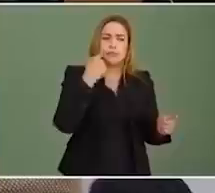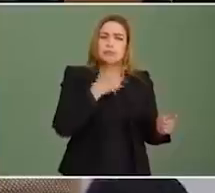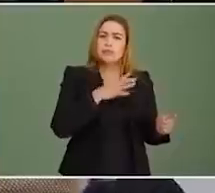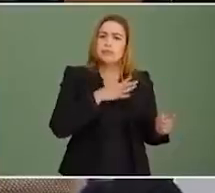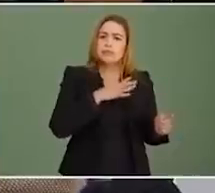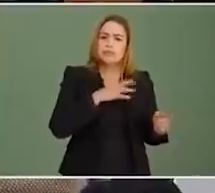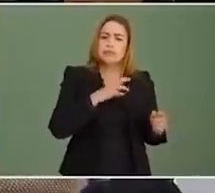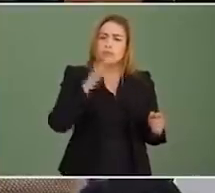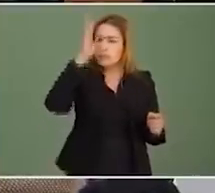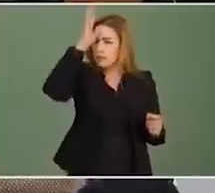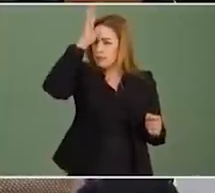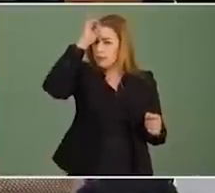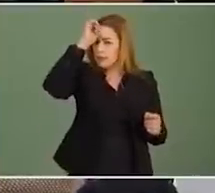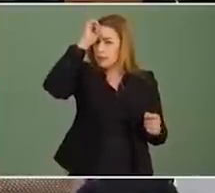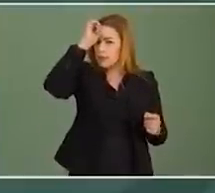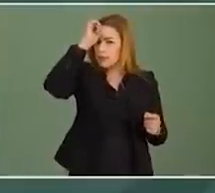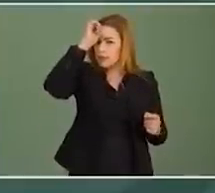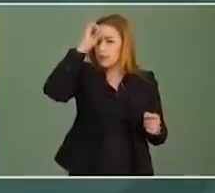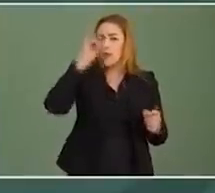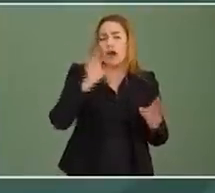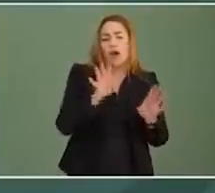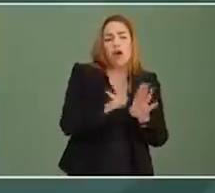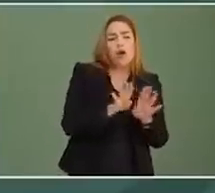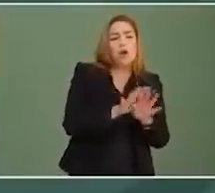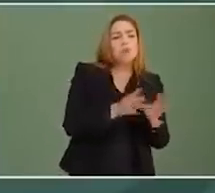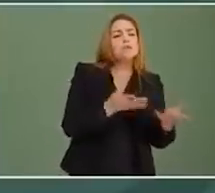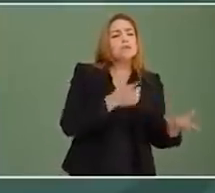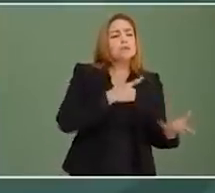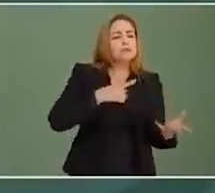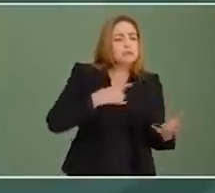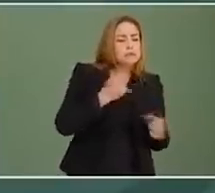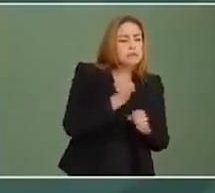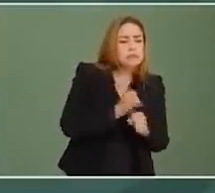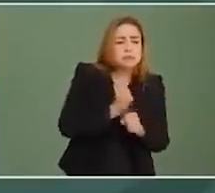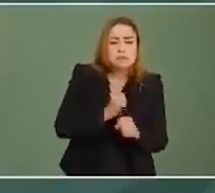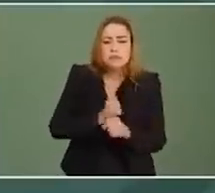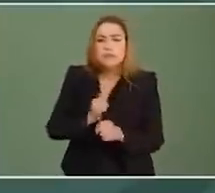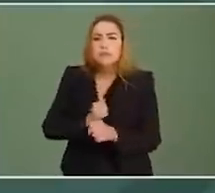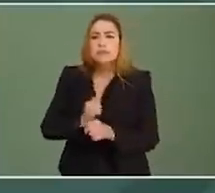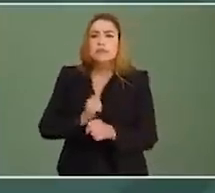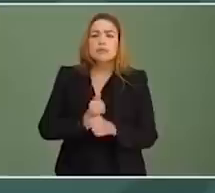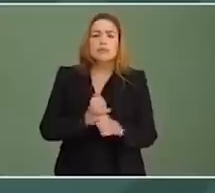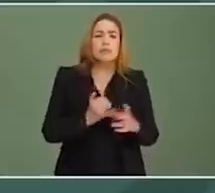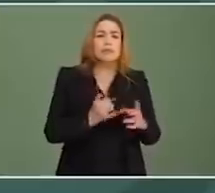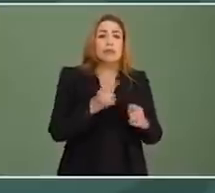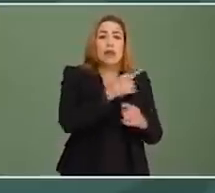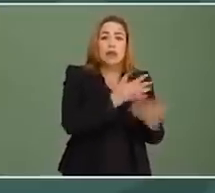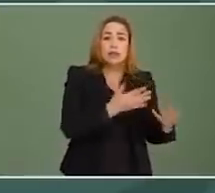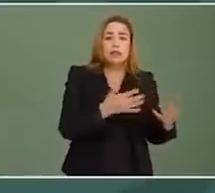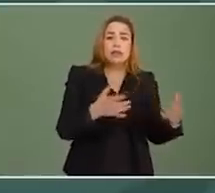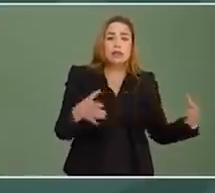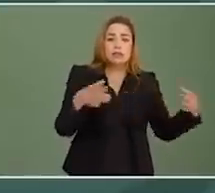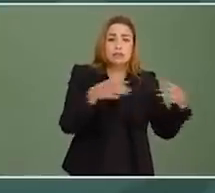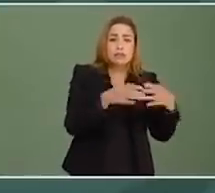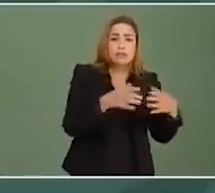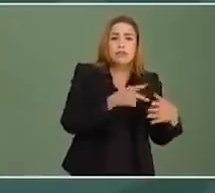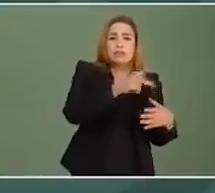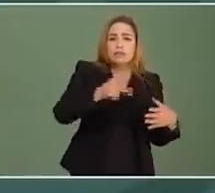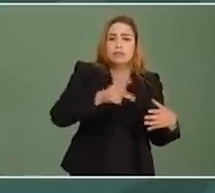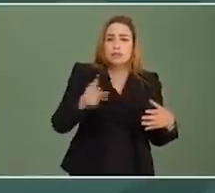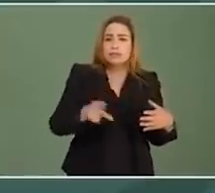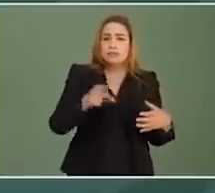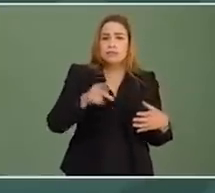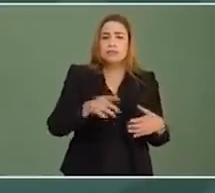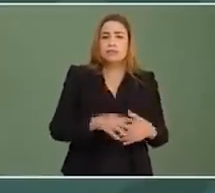precisamente como se debería investigar el feminicidio desde el ministerio público con esta perspectiva de